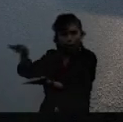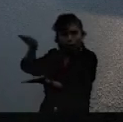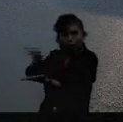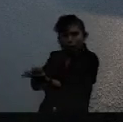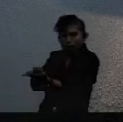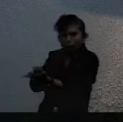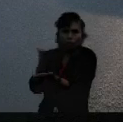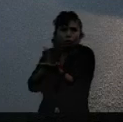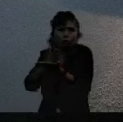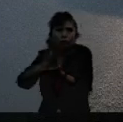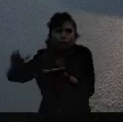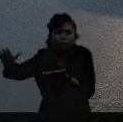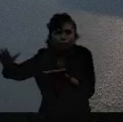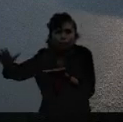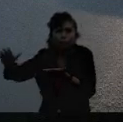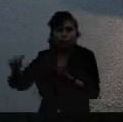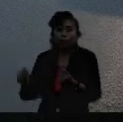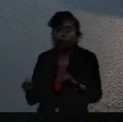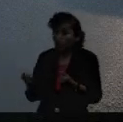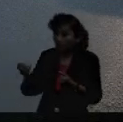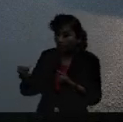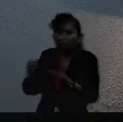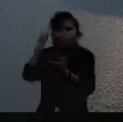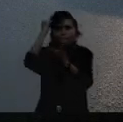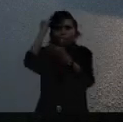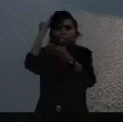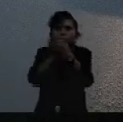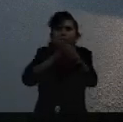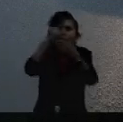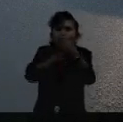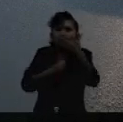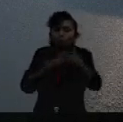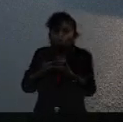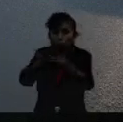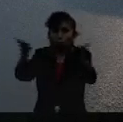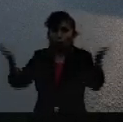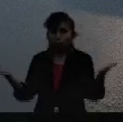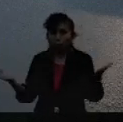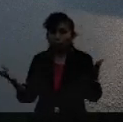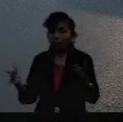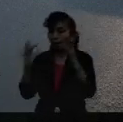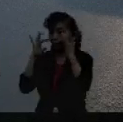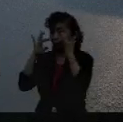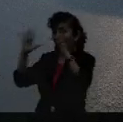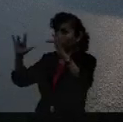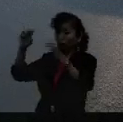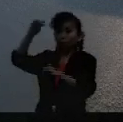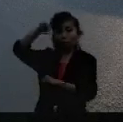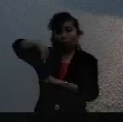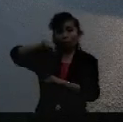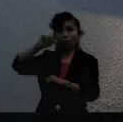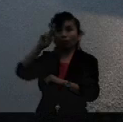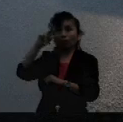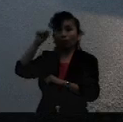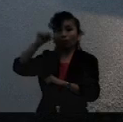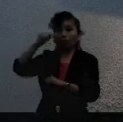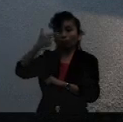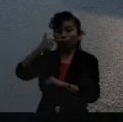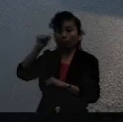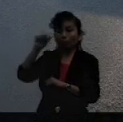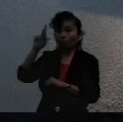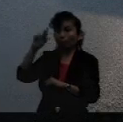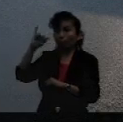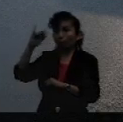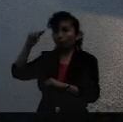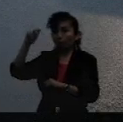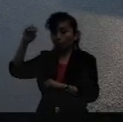exiliarse De su tierra después de que exigió públicamente la renuncia de Margarito Ramírez antiguo jefe político